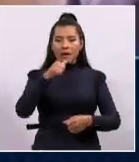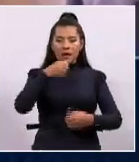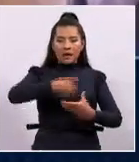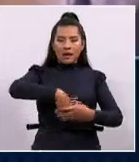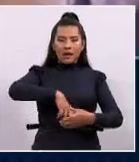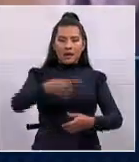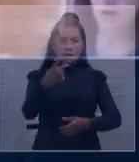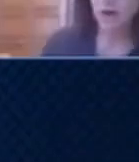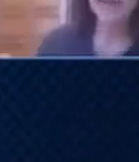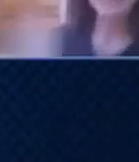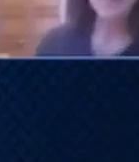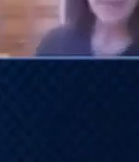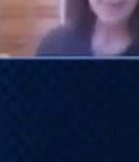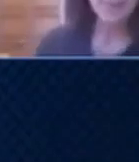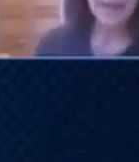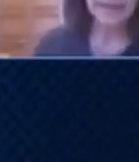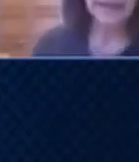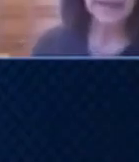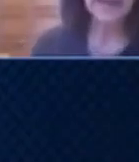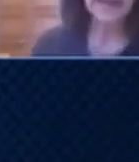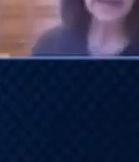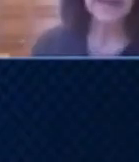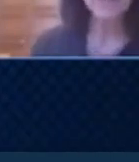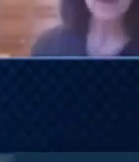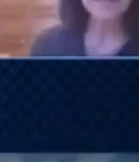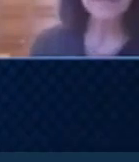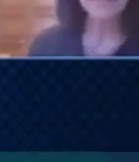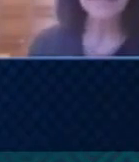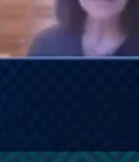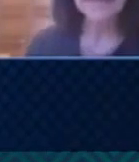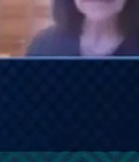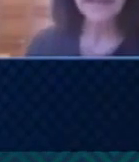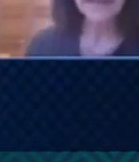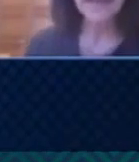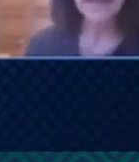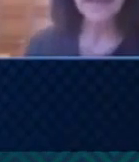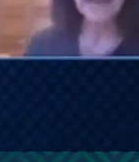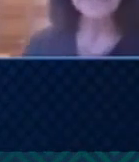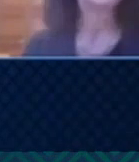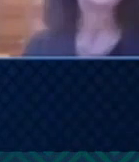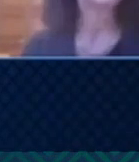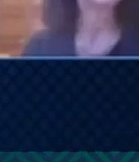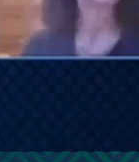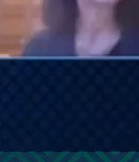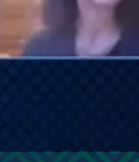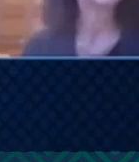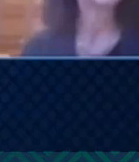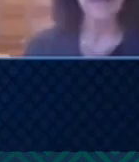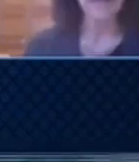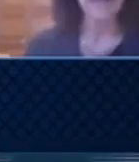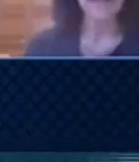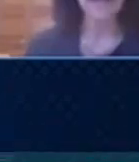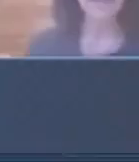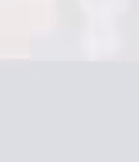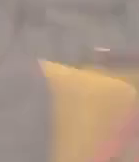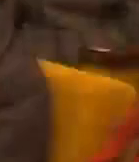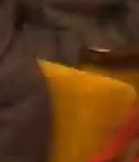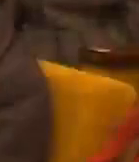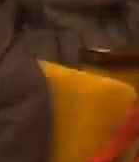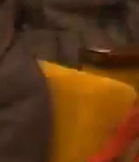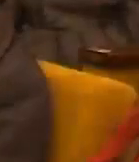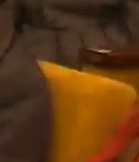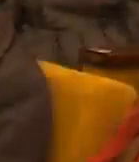petróleo, también puede tener consecuencias significativas en el crecimiento de la Unión Europea.